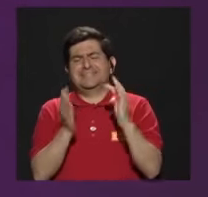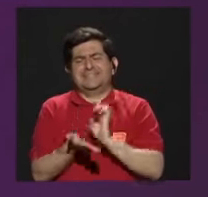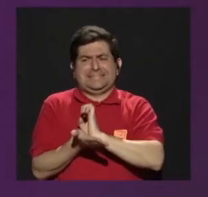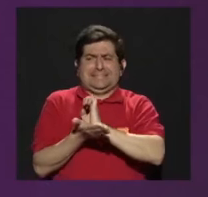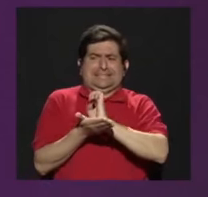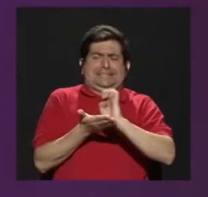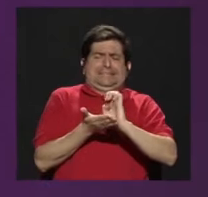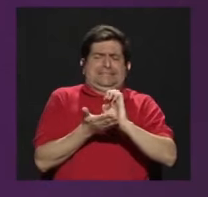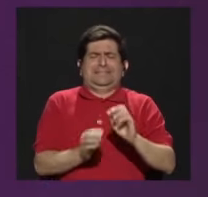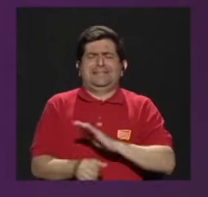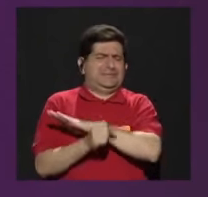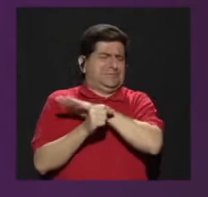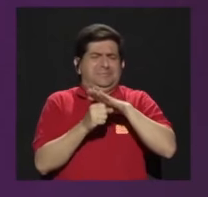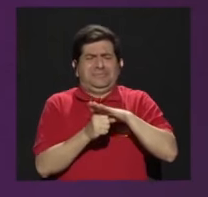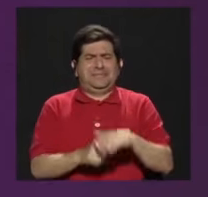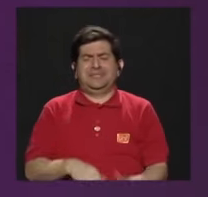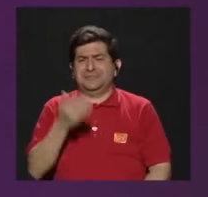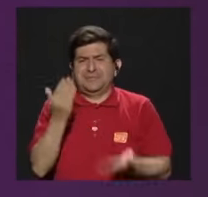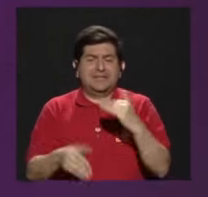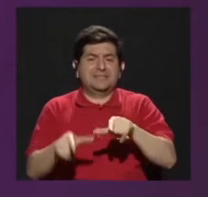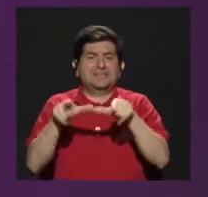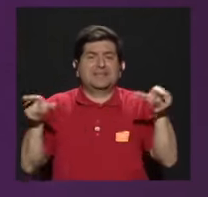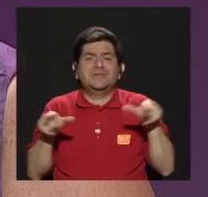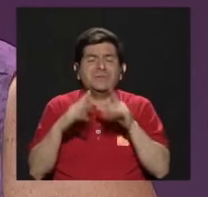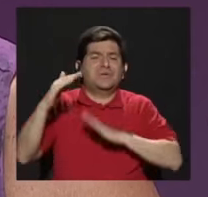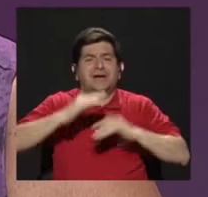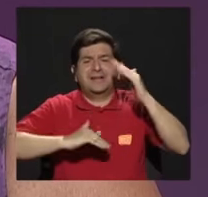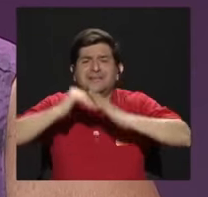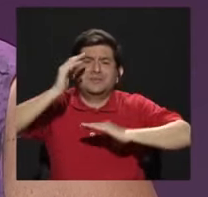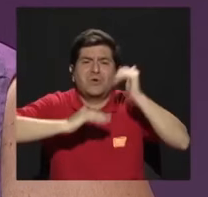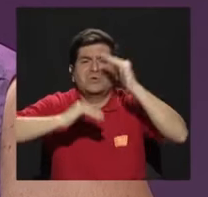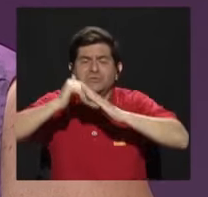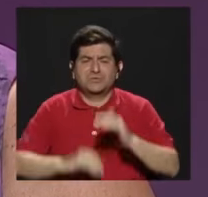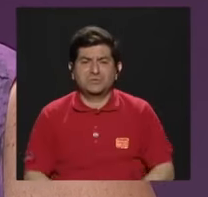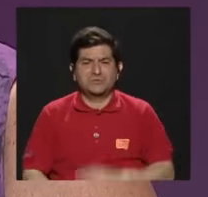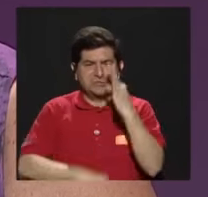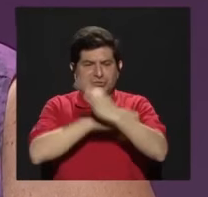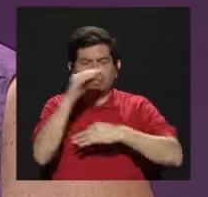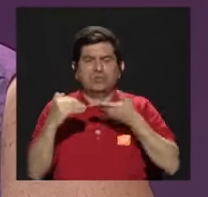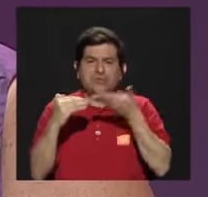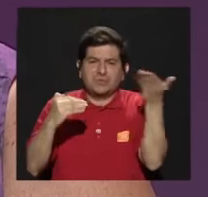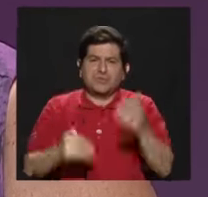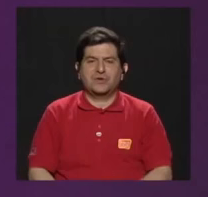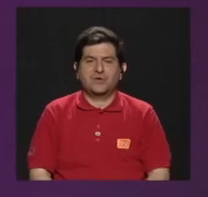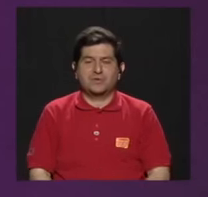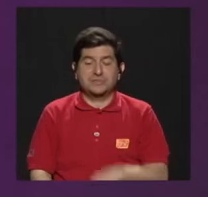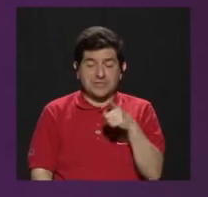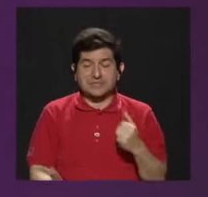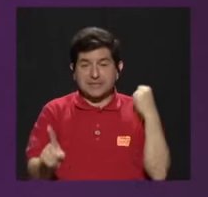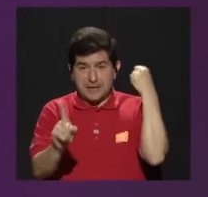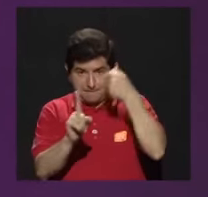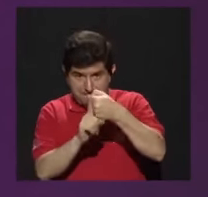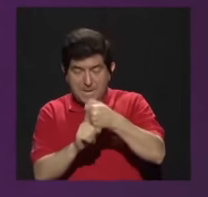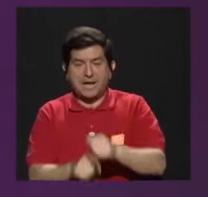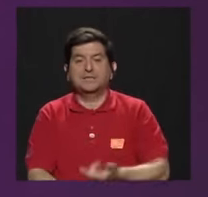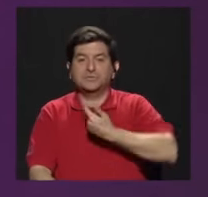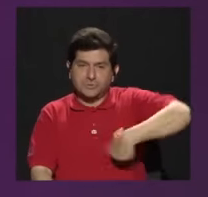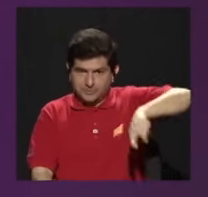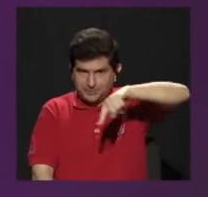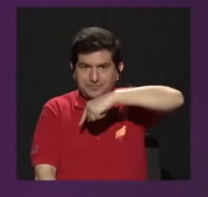al 100% construcciones, etcétera, ¿verdad? Como este tipo de cosas generan este impacto también en que